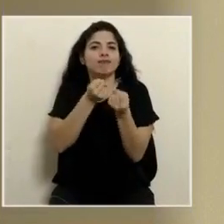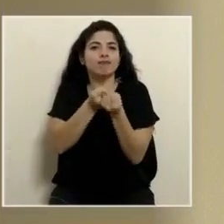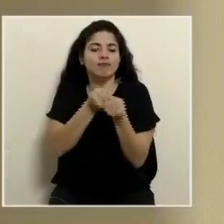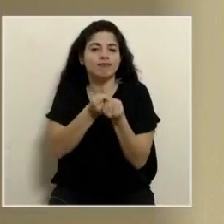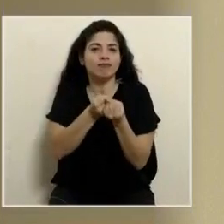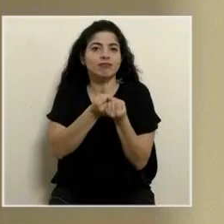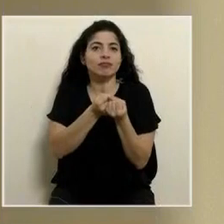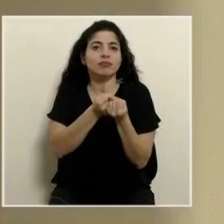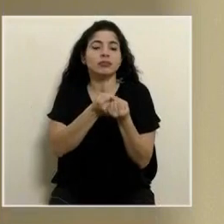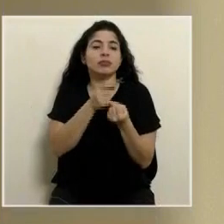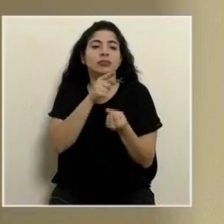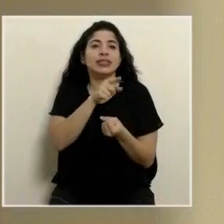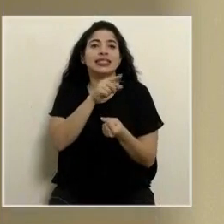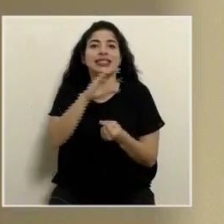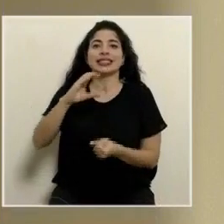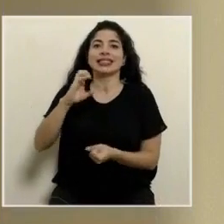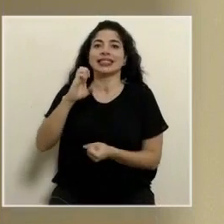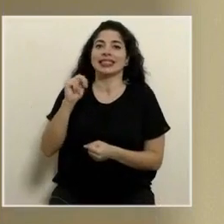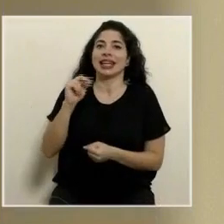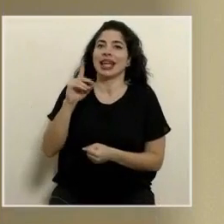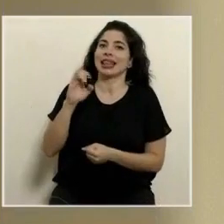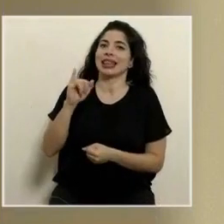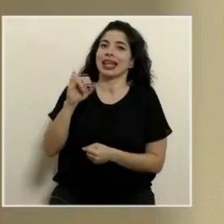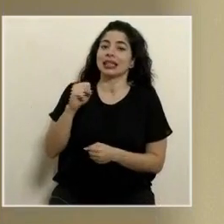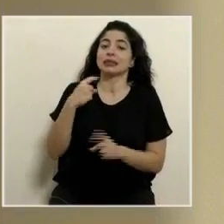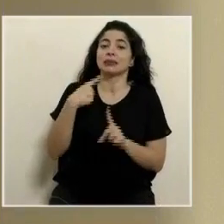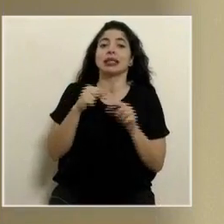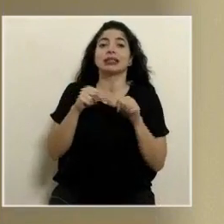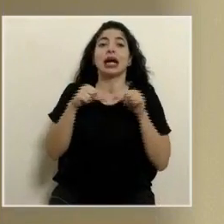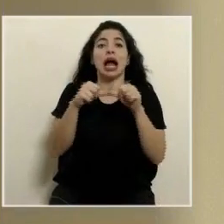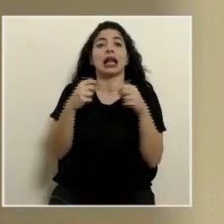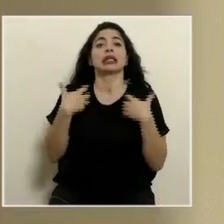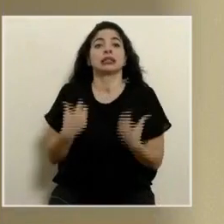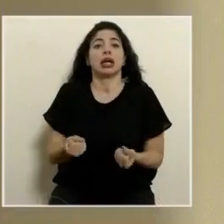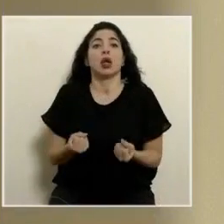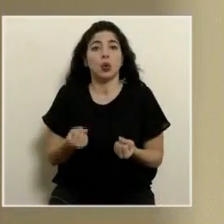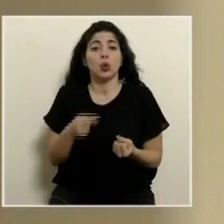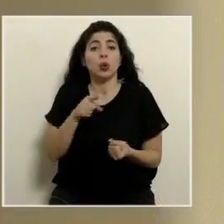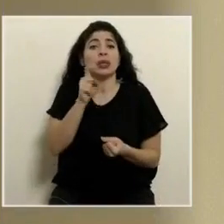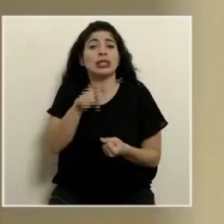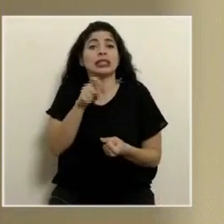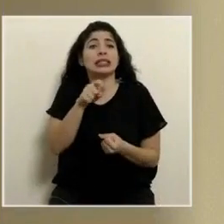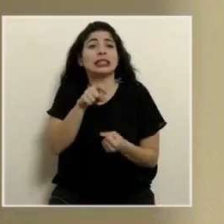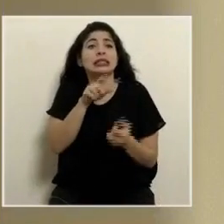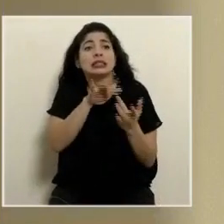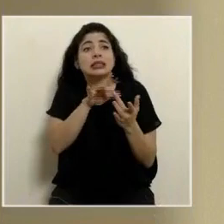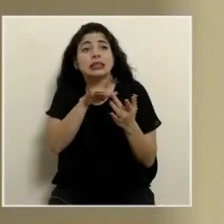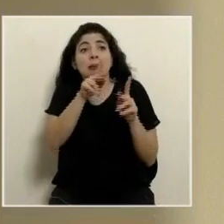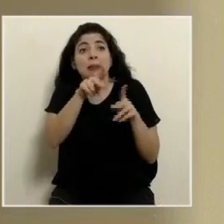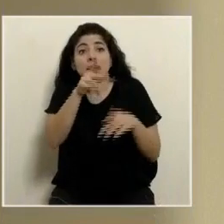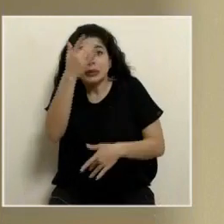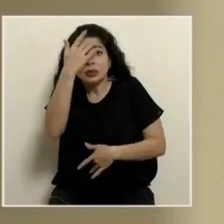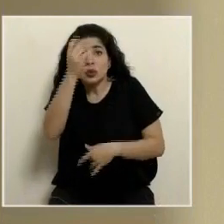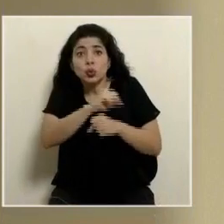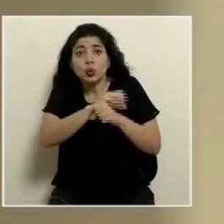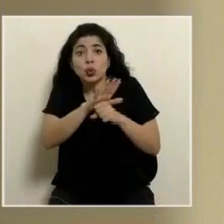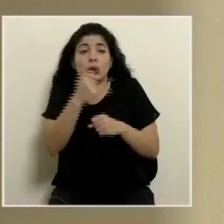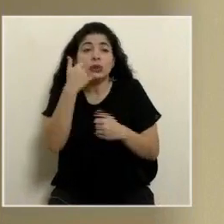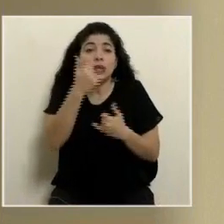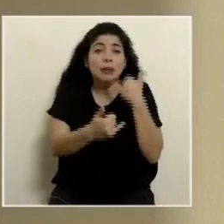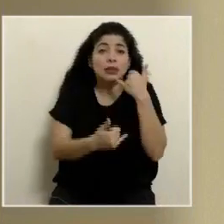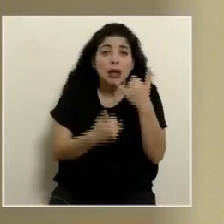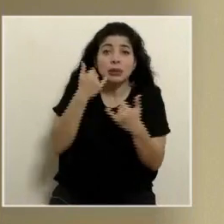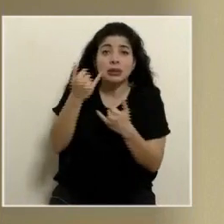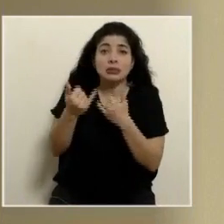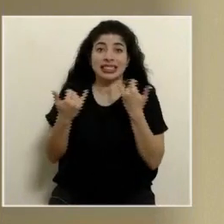la capacidad del CENDEIS y de las áreas de salud de estar en contacto con los pacientes diagnosticados por COVID.